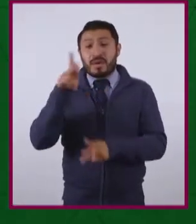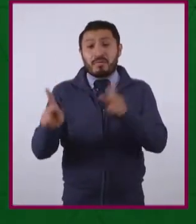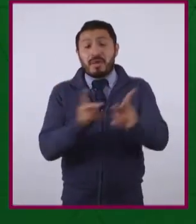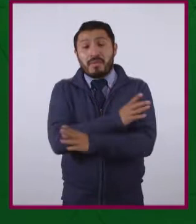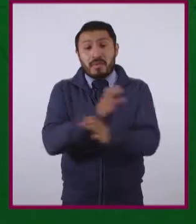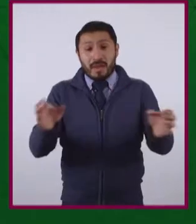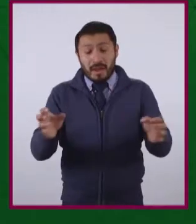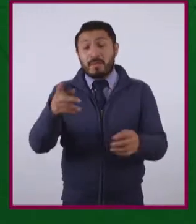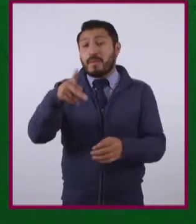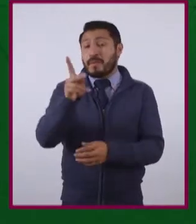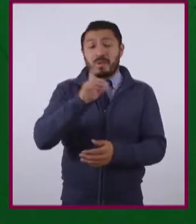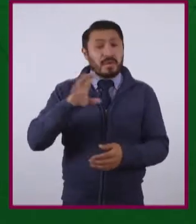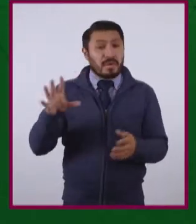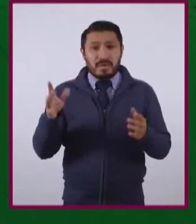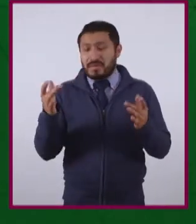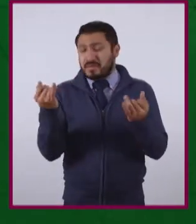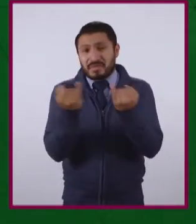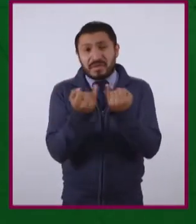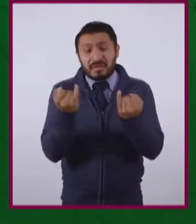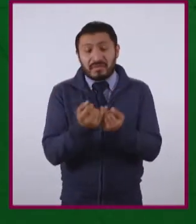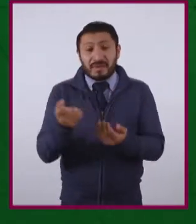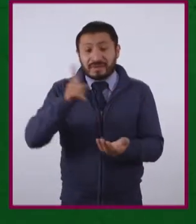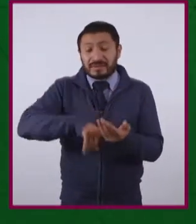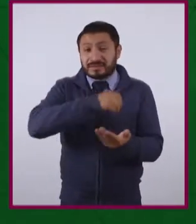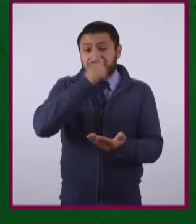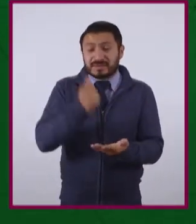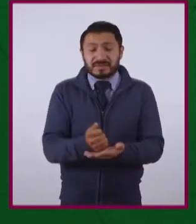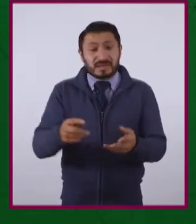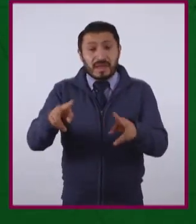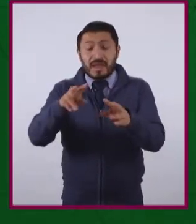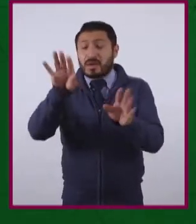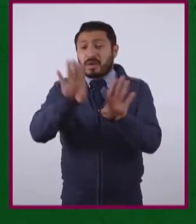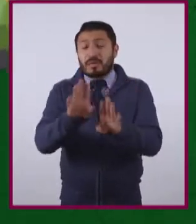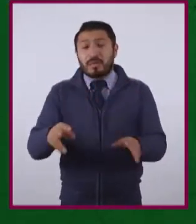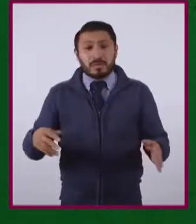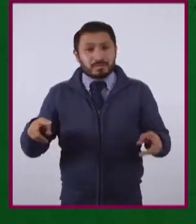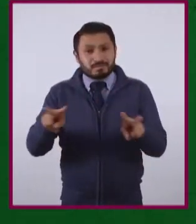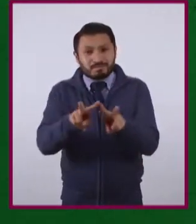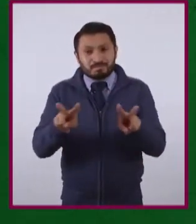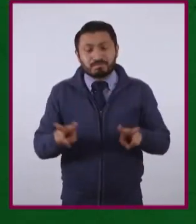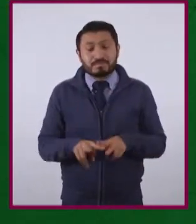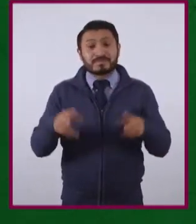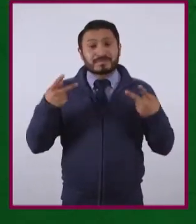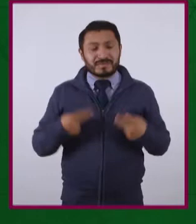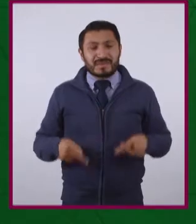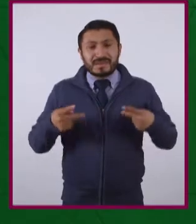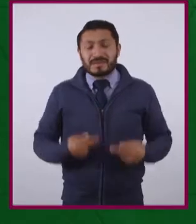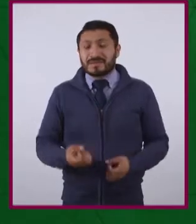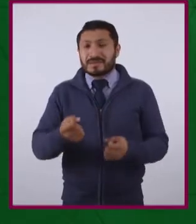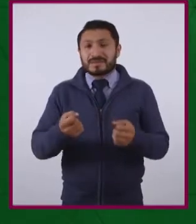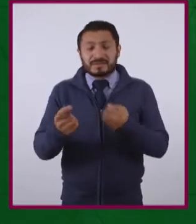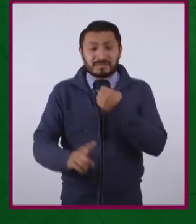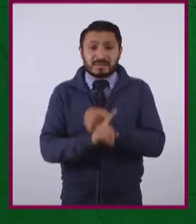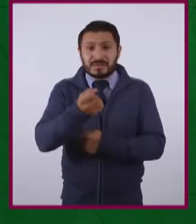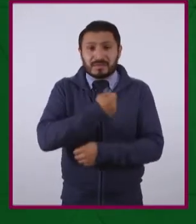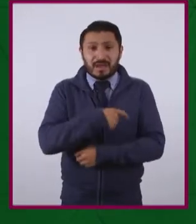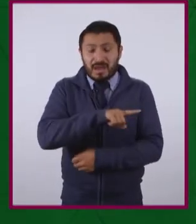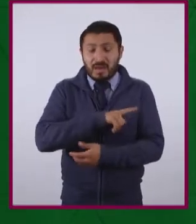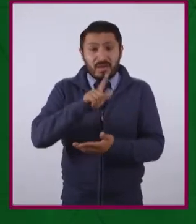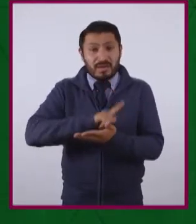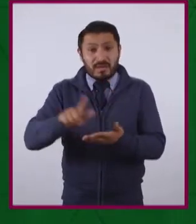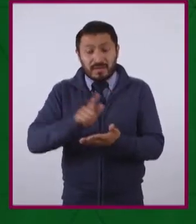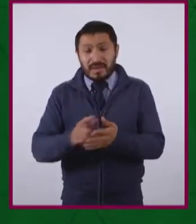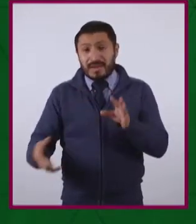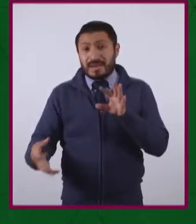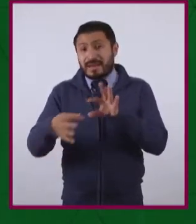de zonas marginadas en las grandes ciudades. Esas personas padecen problemas de salud y de higiene ligados a la falta